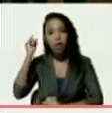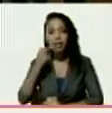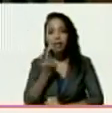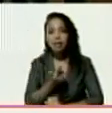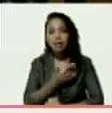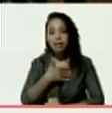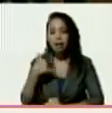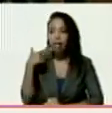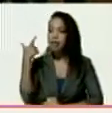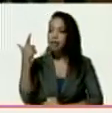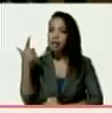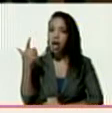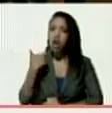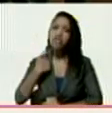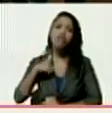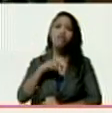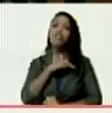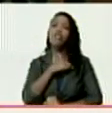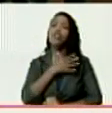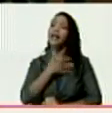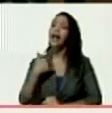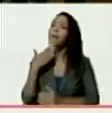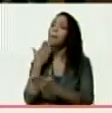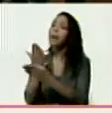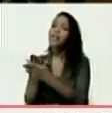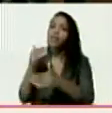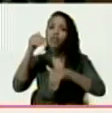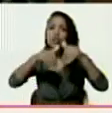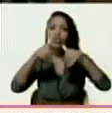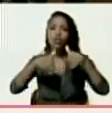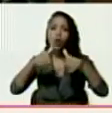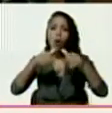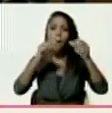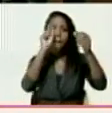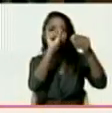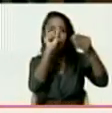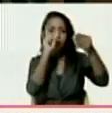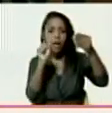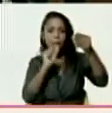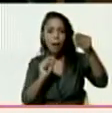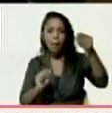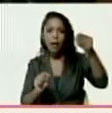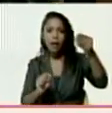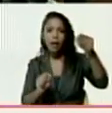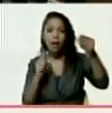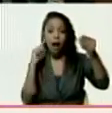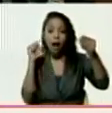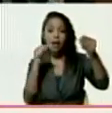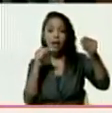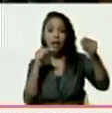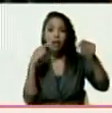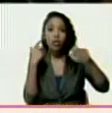Quien quiera decir, mira, nosotros queremos pedir votación nominal y la verificación del quórum,